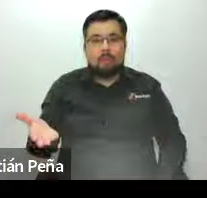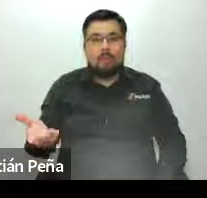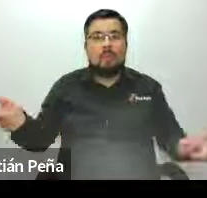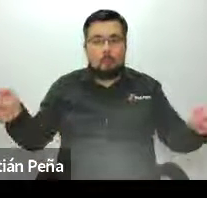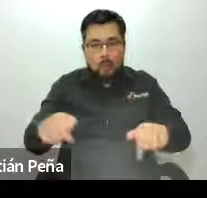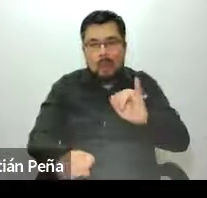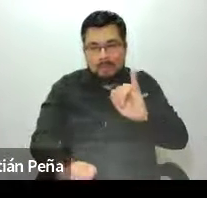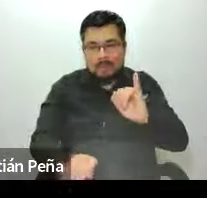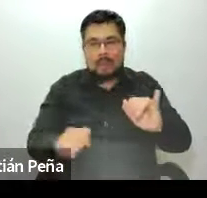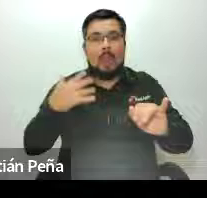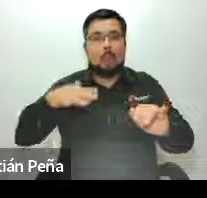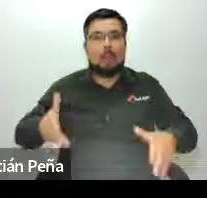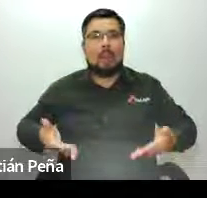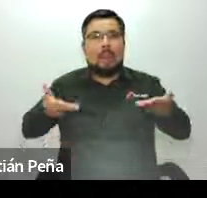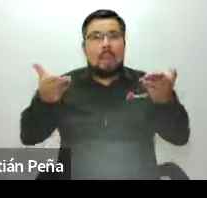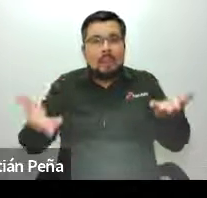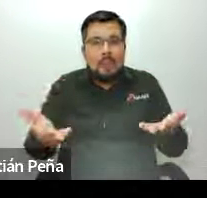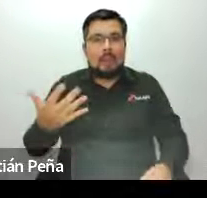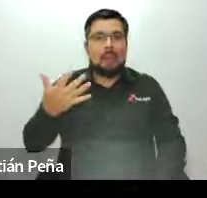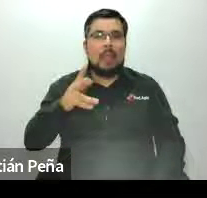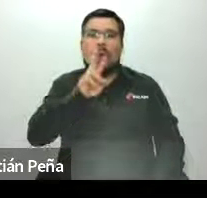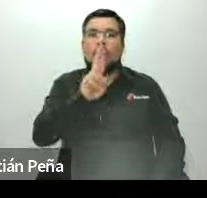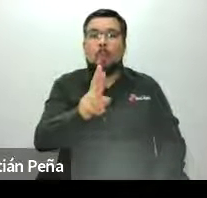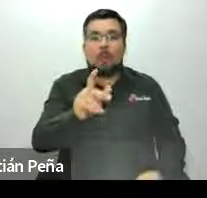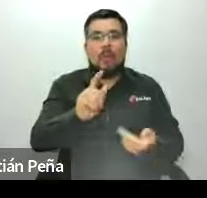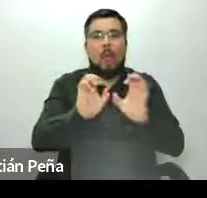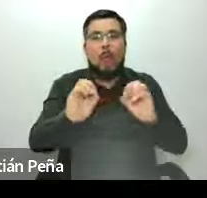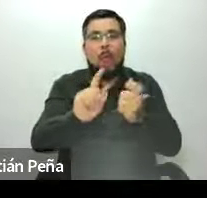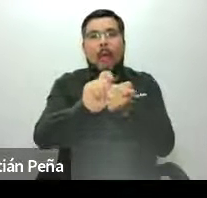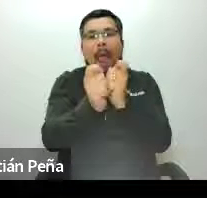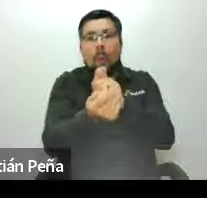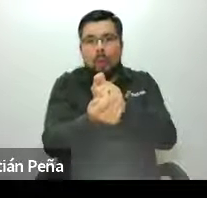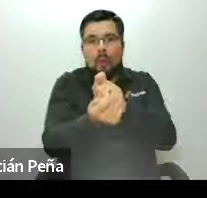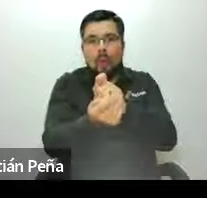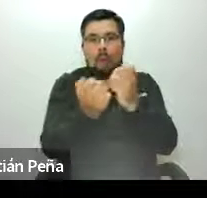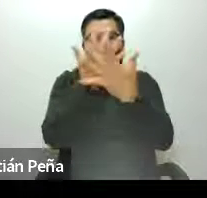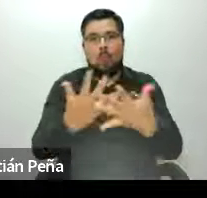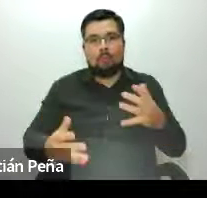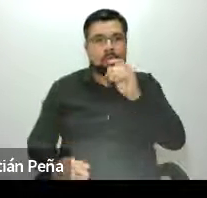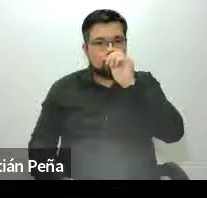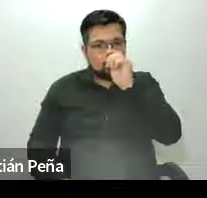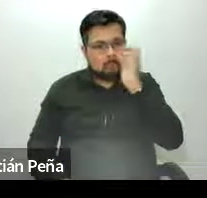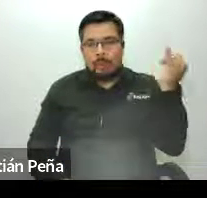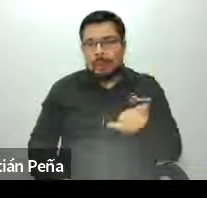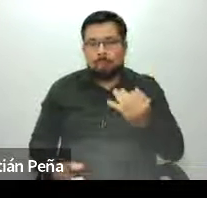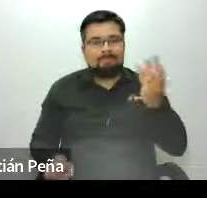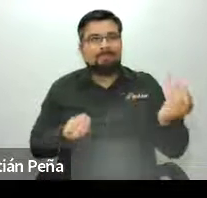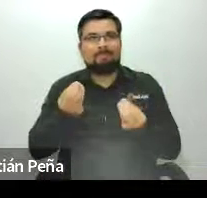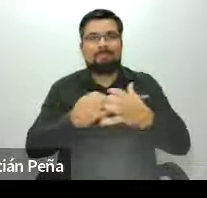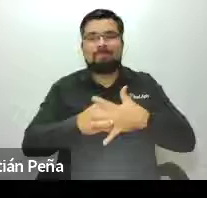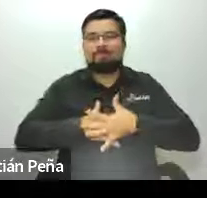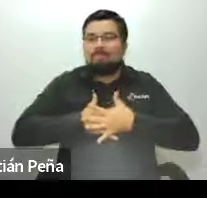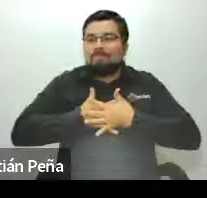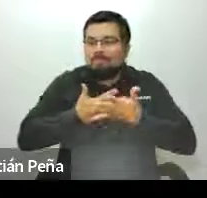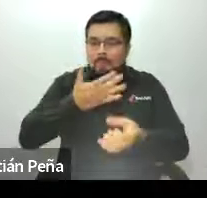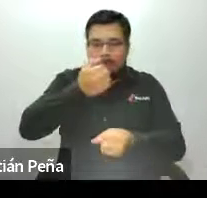en brindar este tipo de respuestas, este tipo de ajustes curriculares. Siempre, en todo caso, la intención va a ser trabajar con el currículum